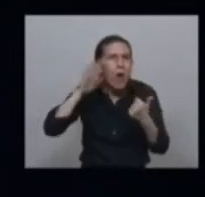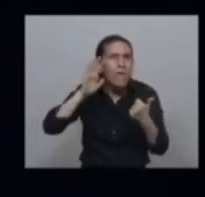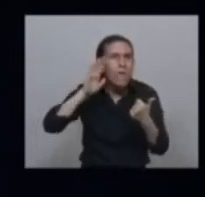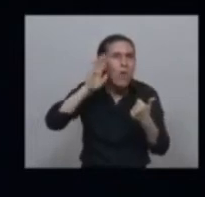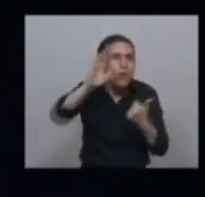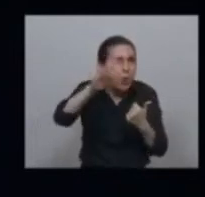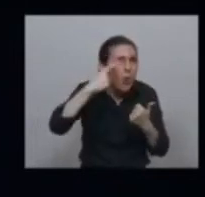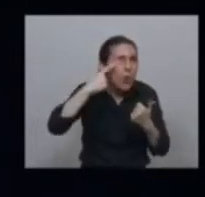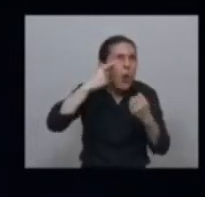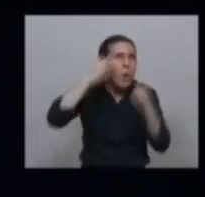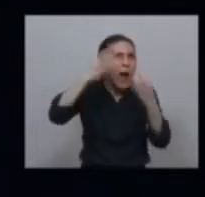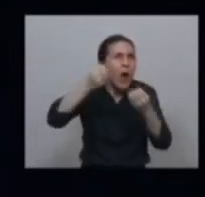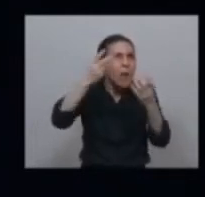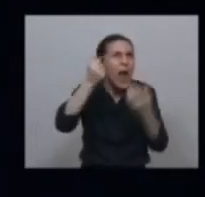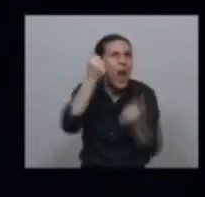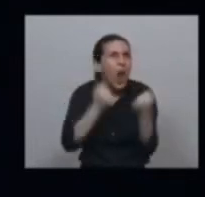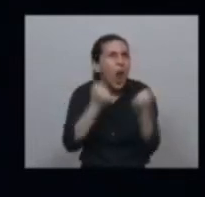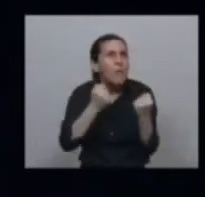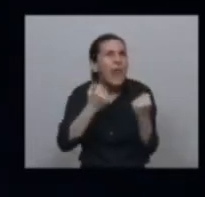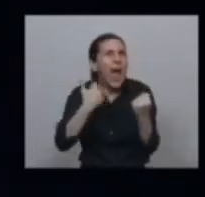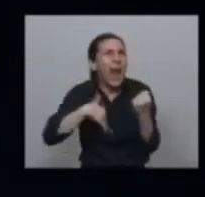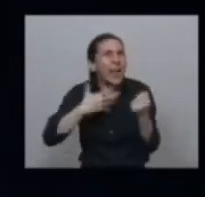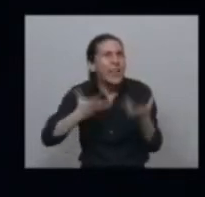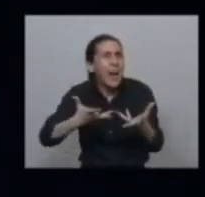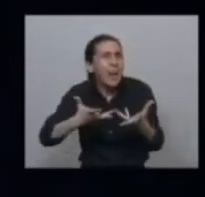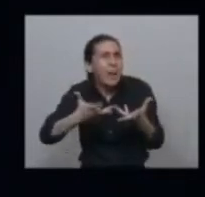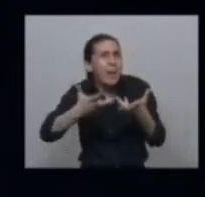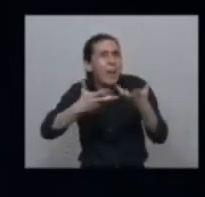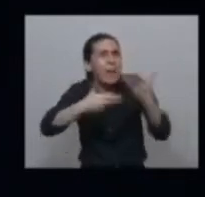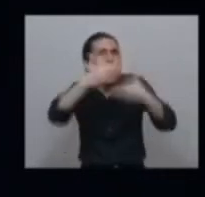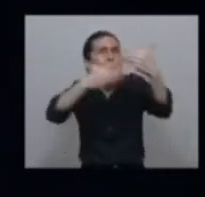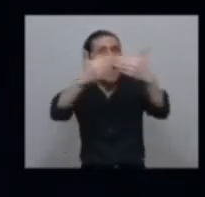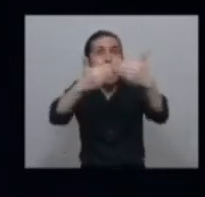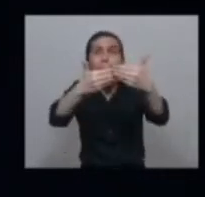de despegue a la economía argentina, poder resolver el problema